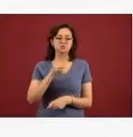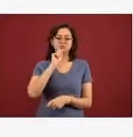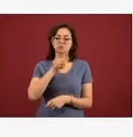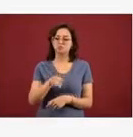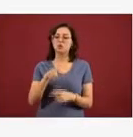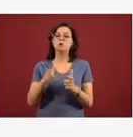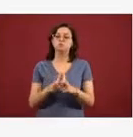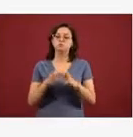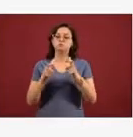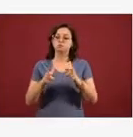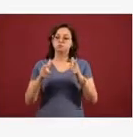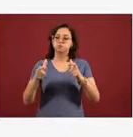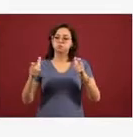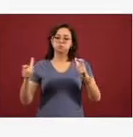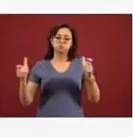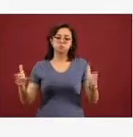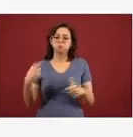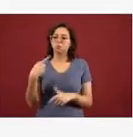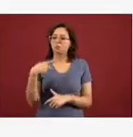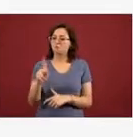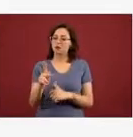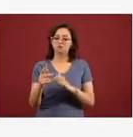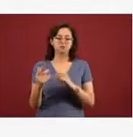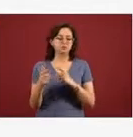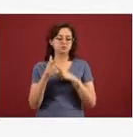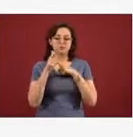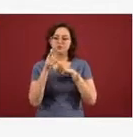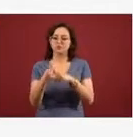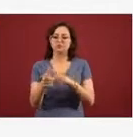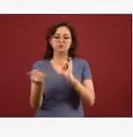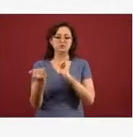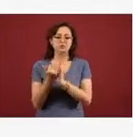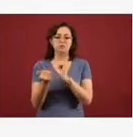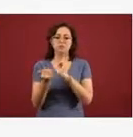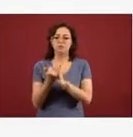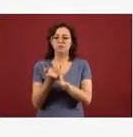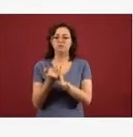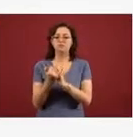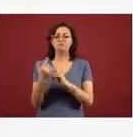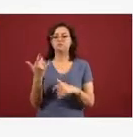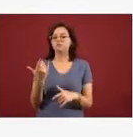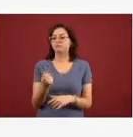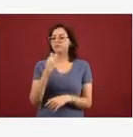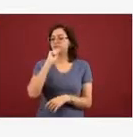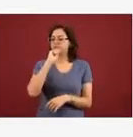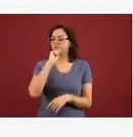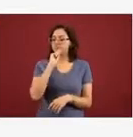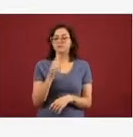los casos, la distribución se ha mantenido, si recuerdan los días anteriores, prácticamente en la misma